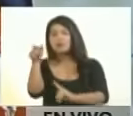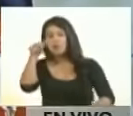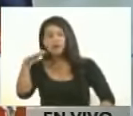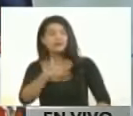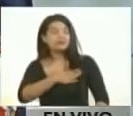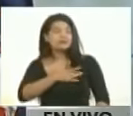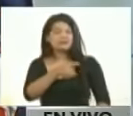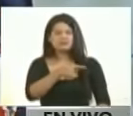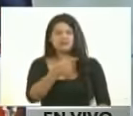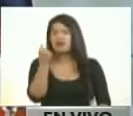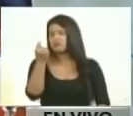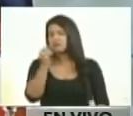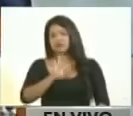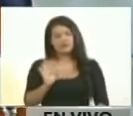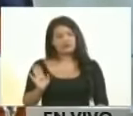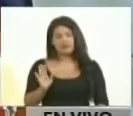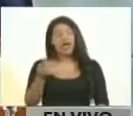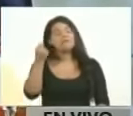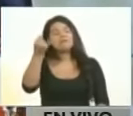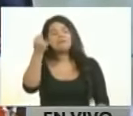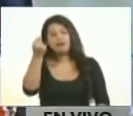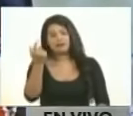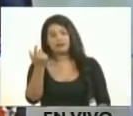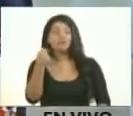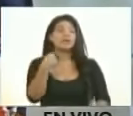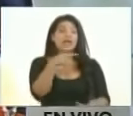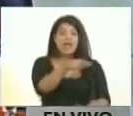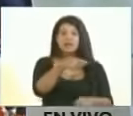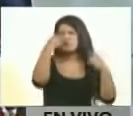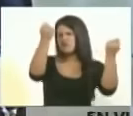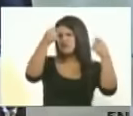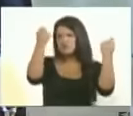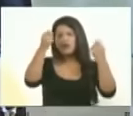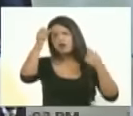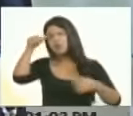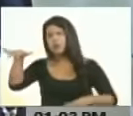país. Pero esas campañas justamente lo que han hecho es levantar a los pueblos.